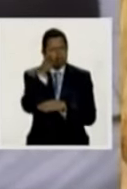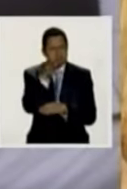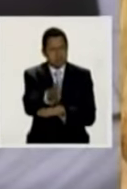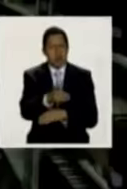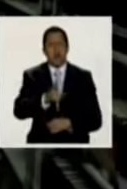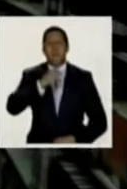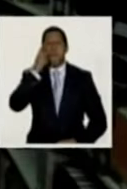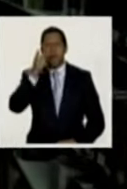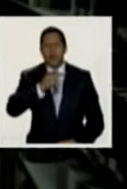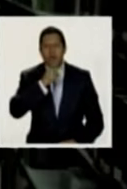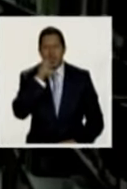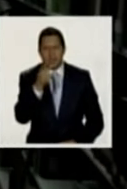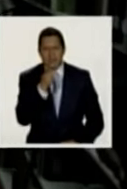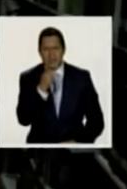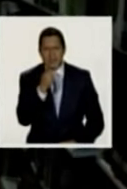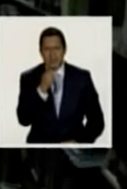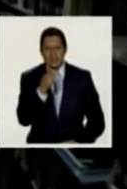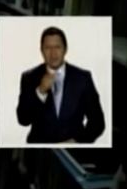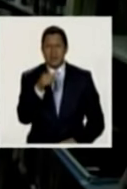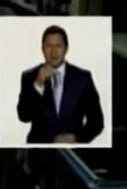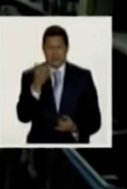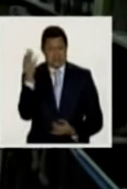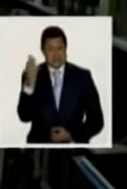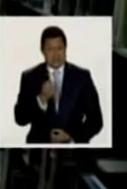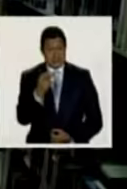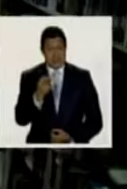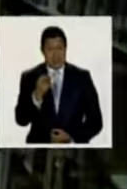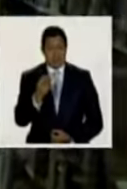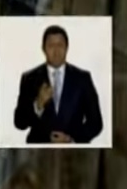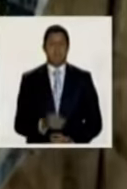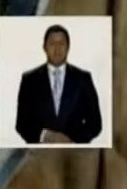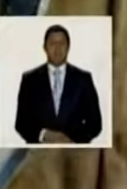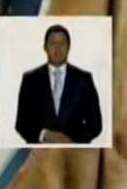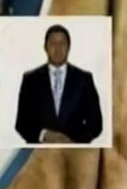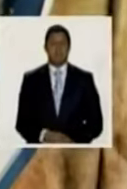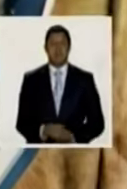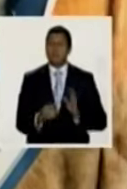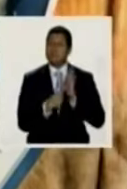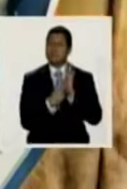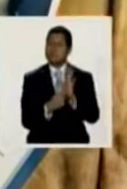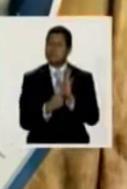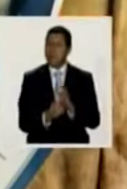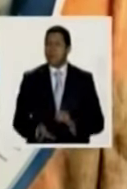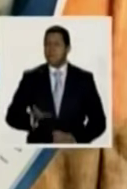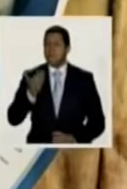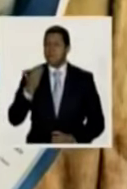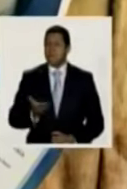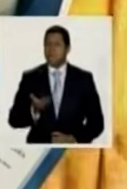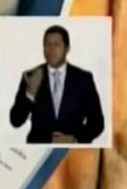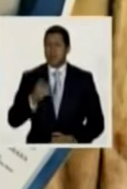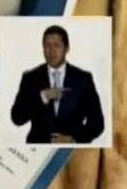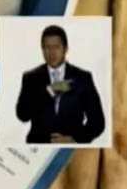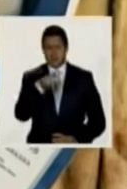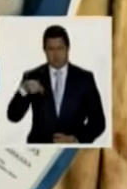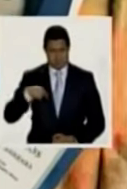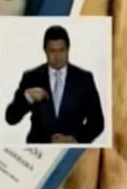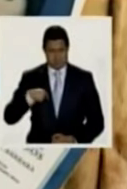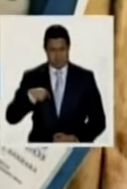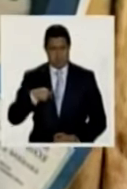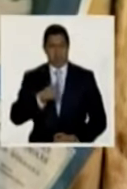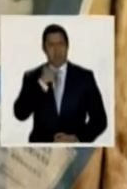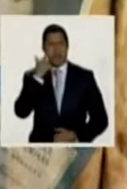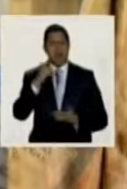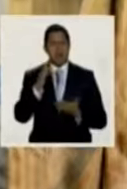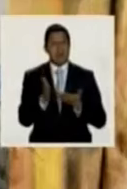de la política y que es desde siempre y para siempre la referencia más importante de nuestro territorio